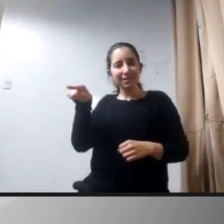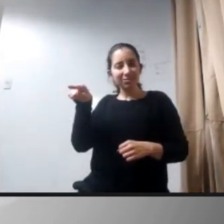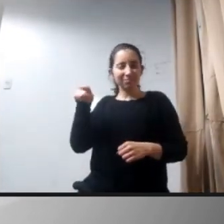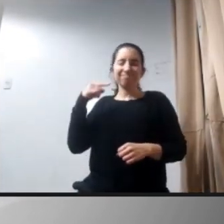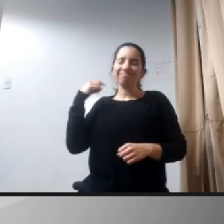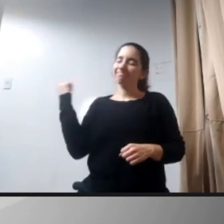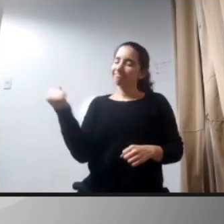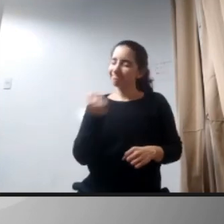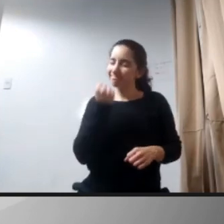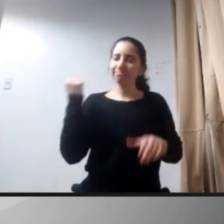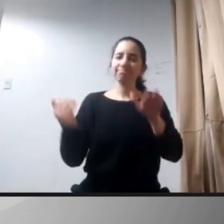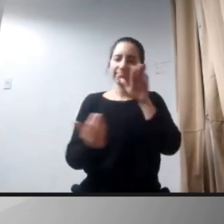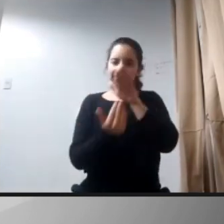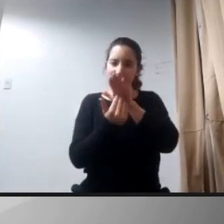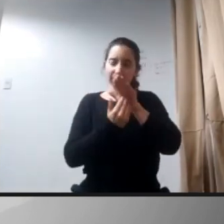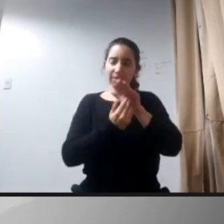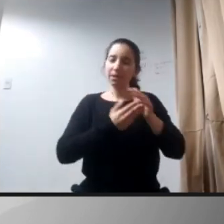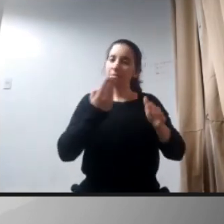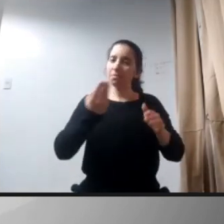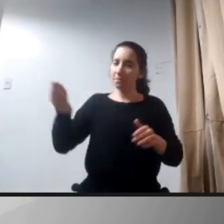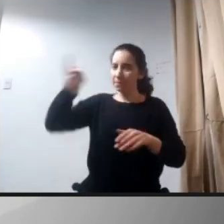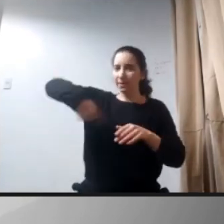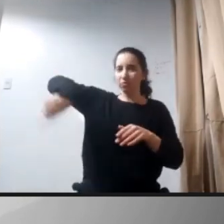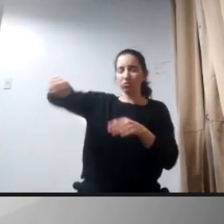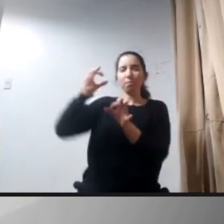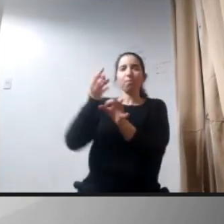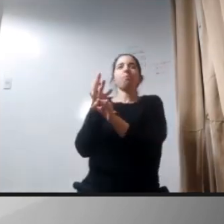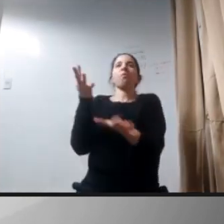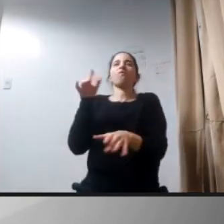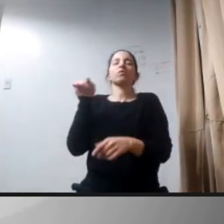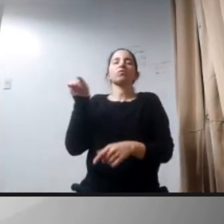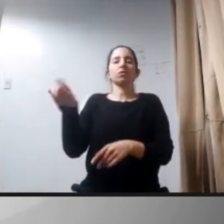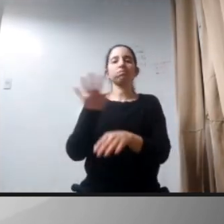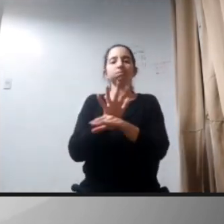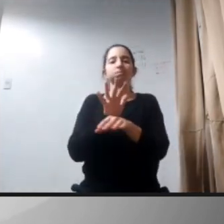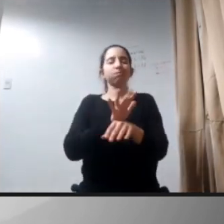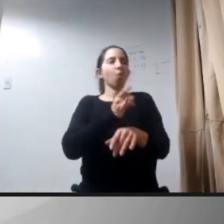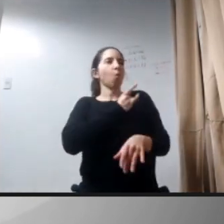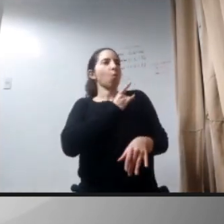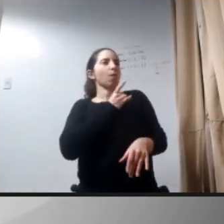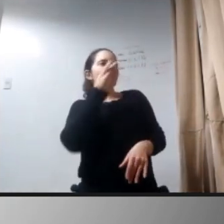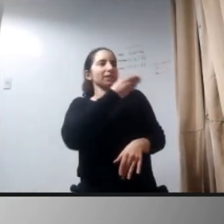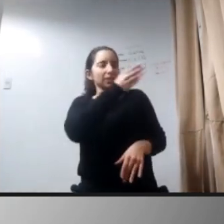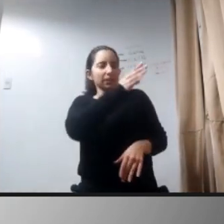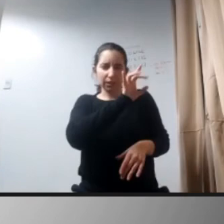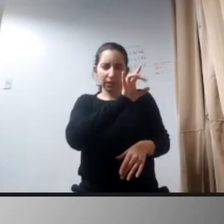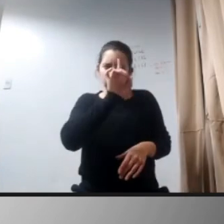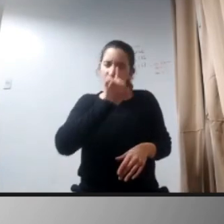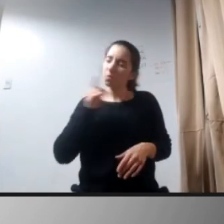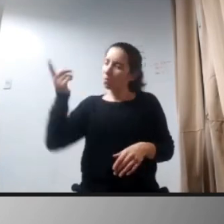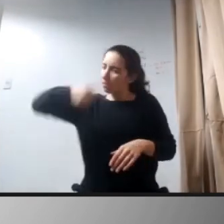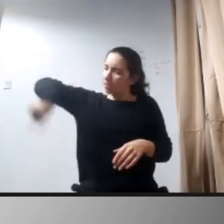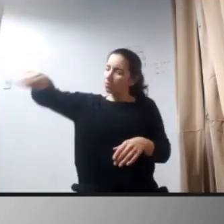muy importante y que no sean profesionales formados solamente en la facultad, sino que tengan que